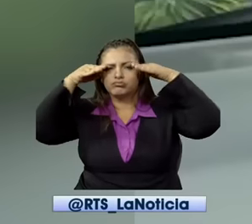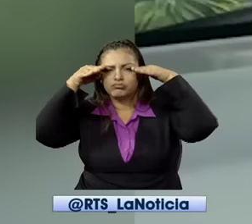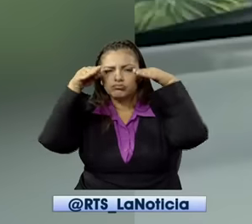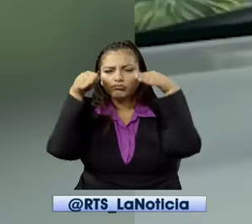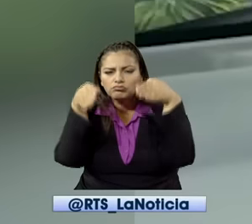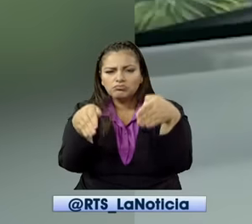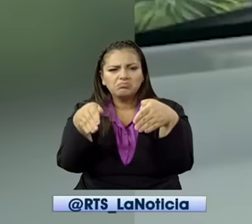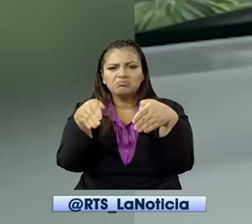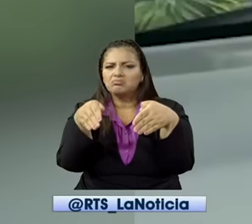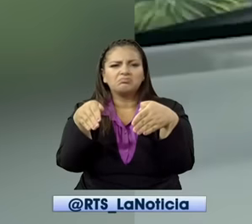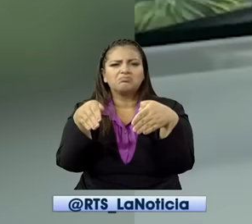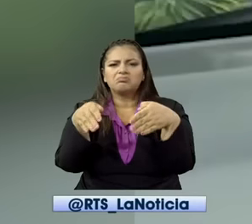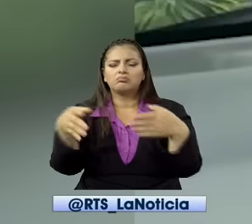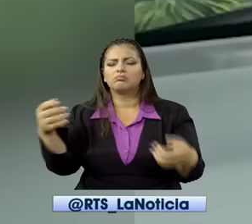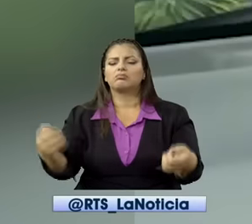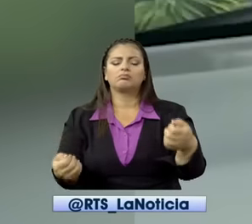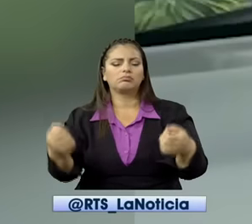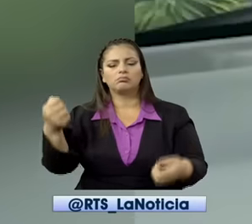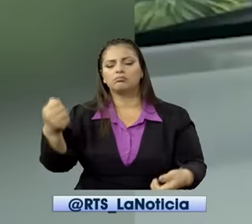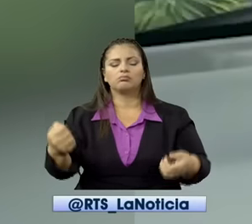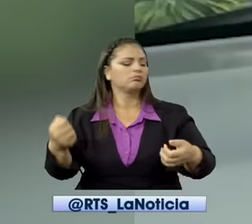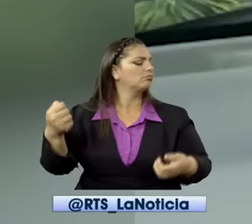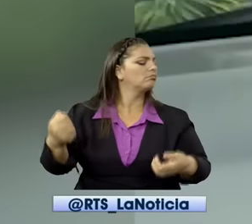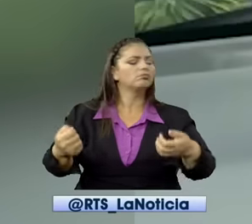concentración por supuesto